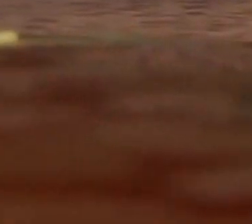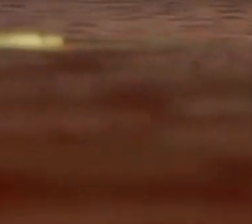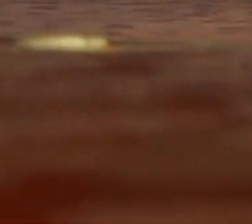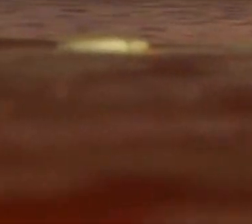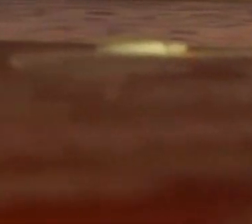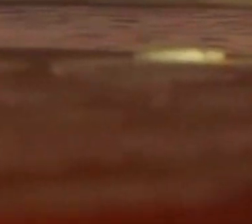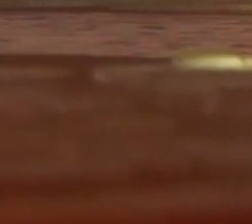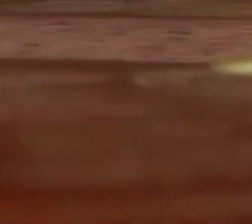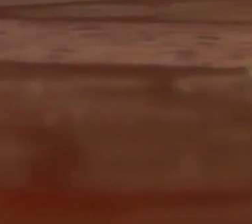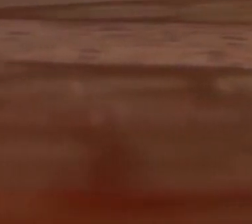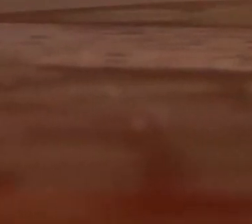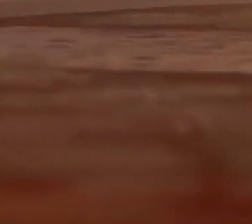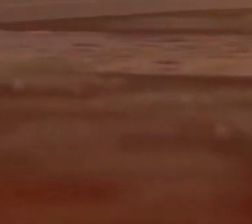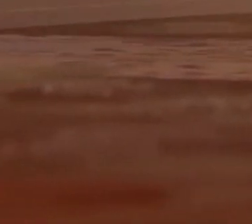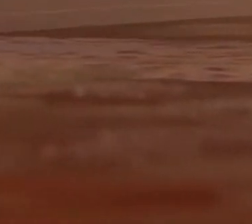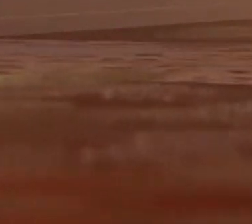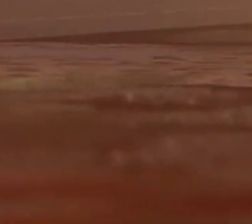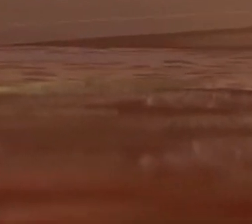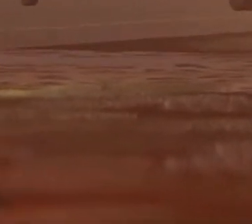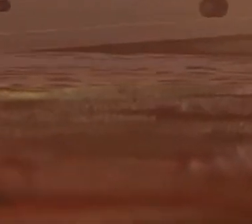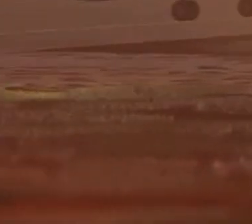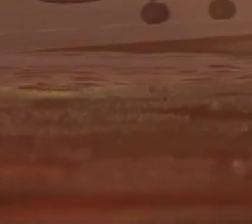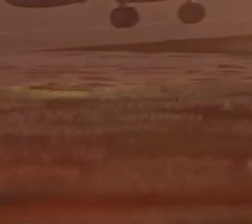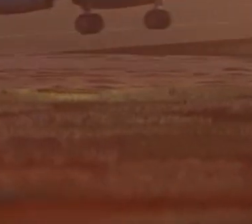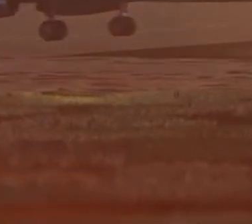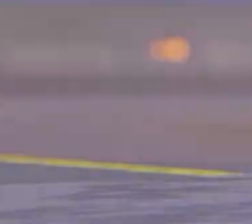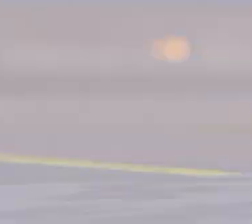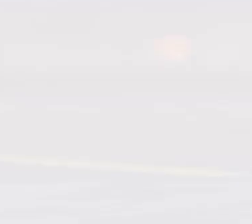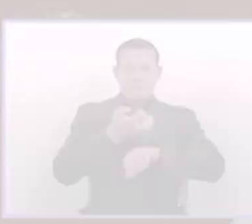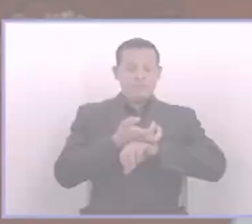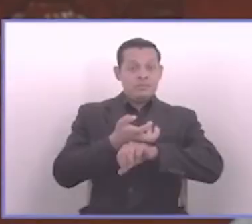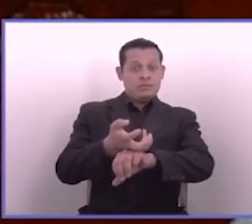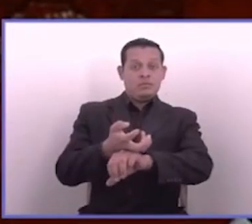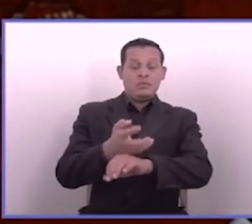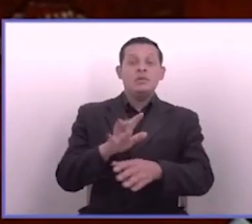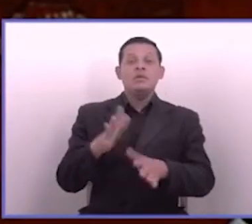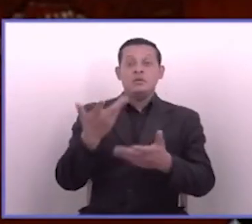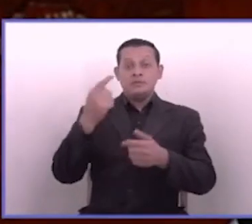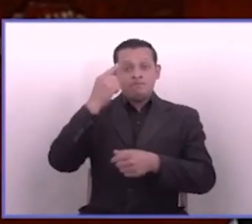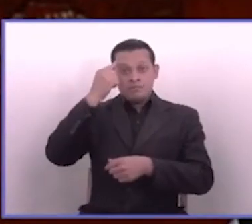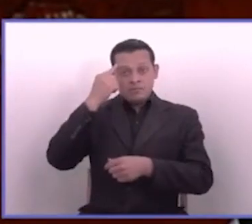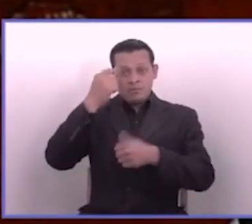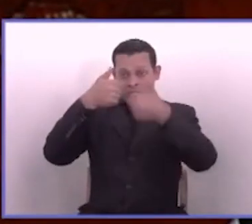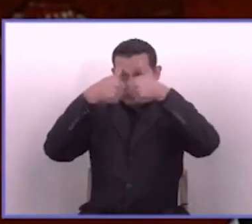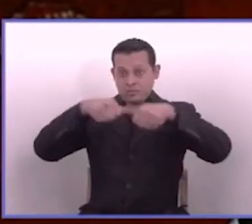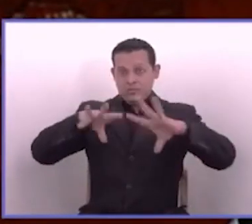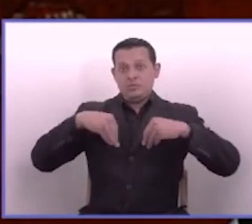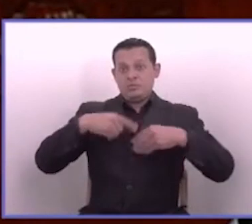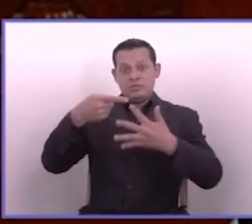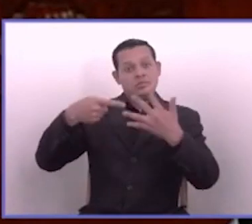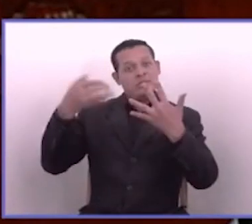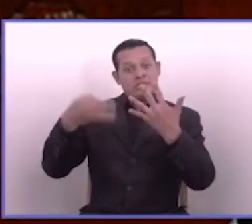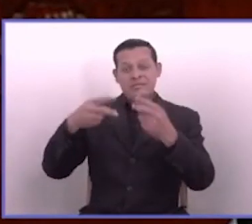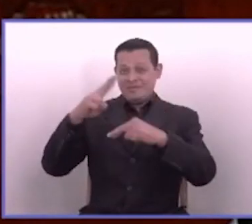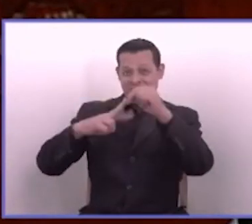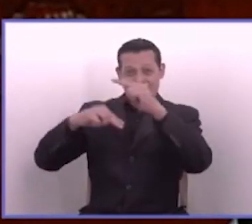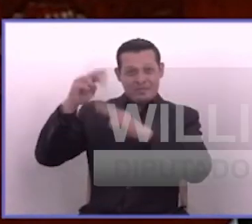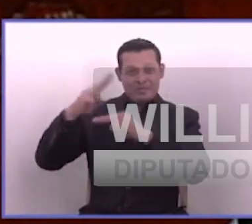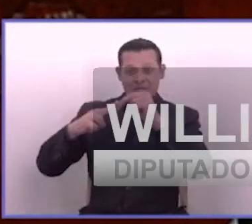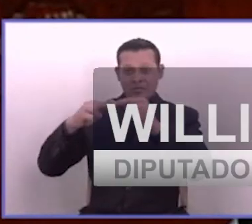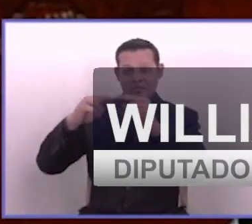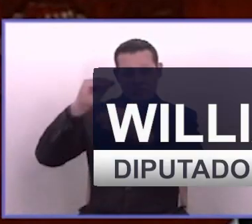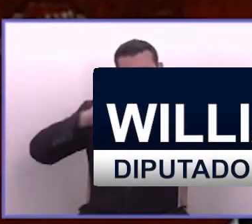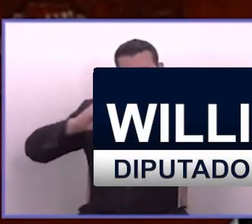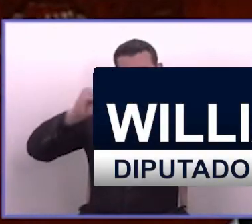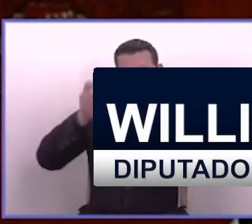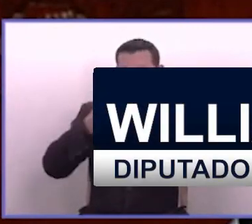gobierno ejecutará en el lugar, junto al Bitcoin City. En el sentido, se apruebe ley para la construcción,